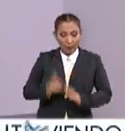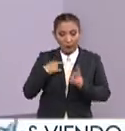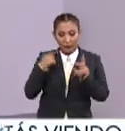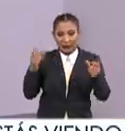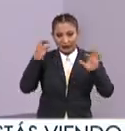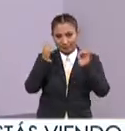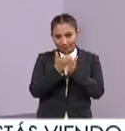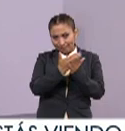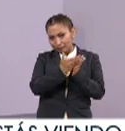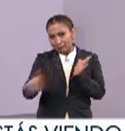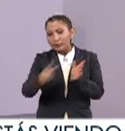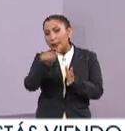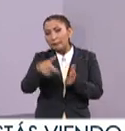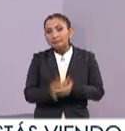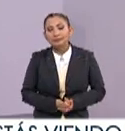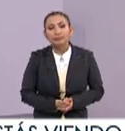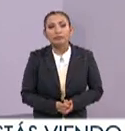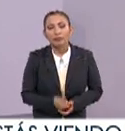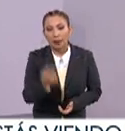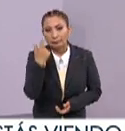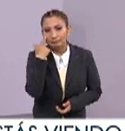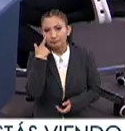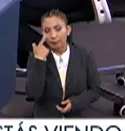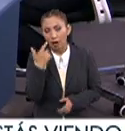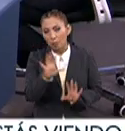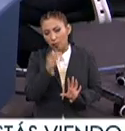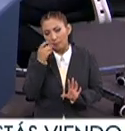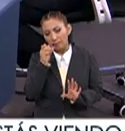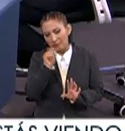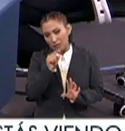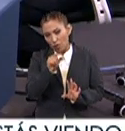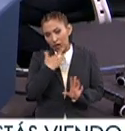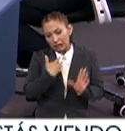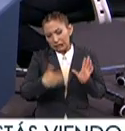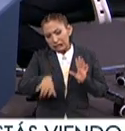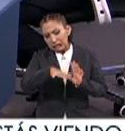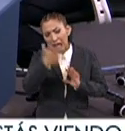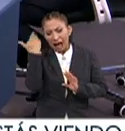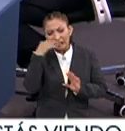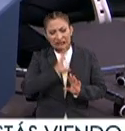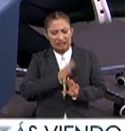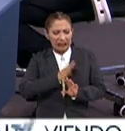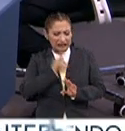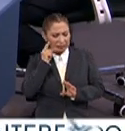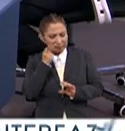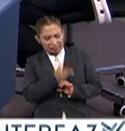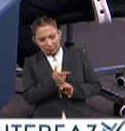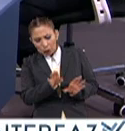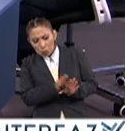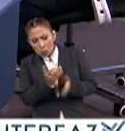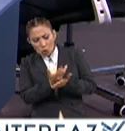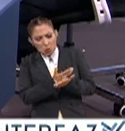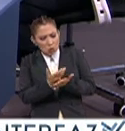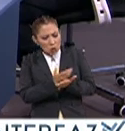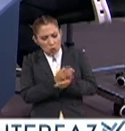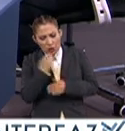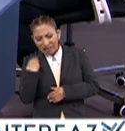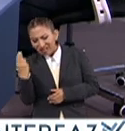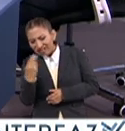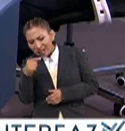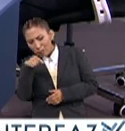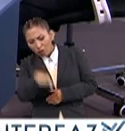nos quedamos. Sí. Bueno, entonces tradicionalmente lo que se buscaba en el cáncer era